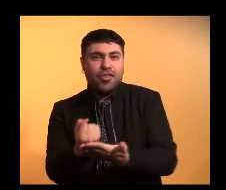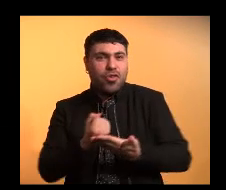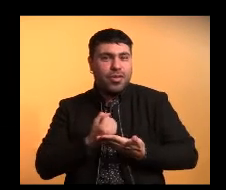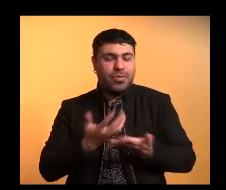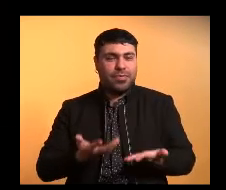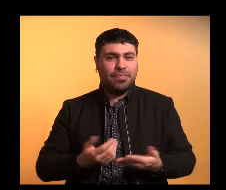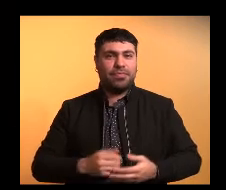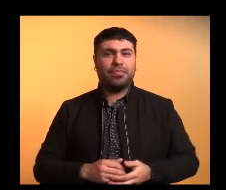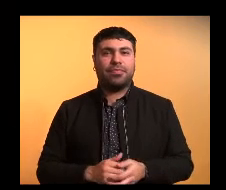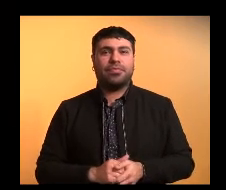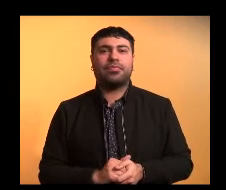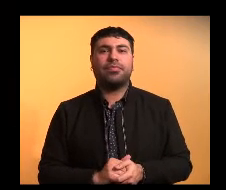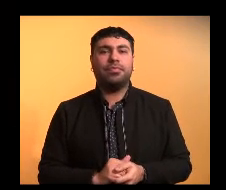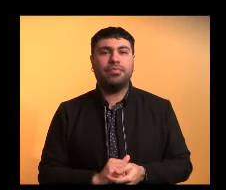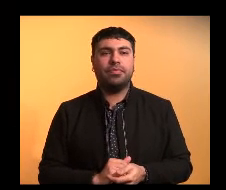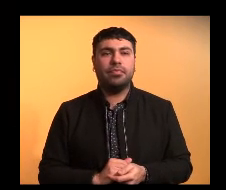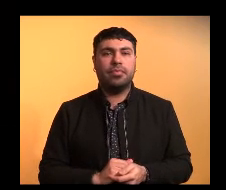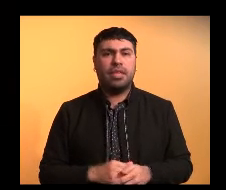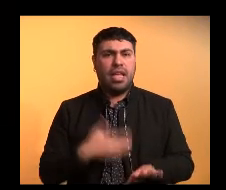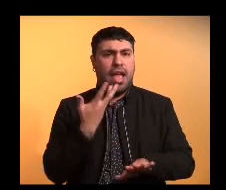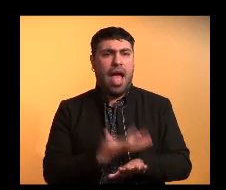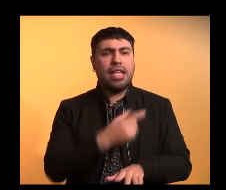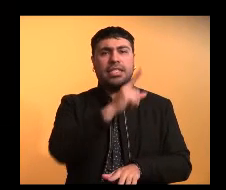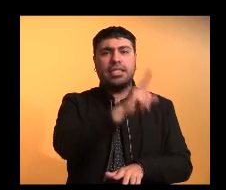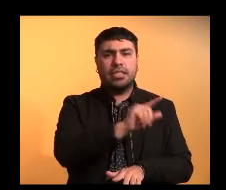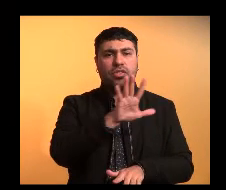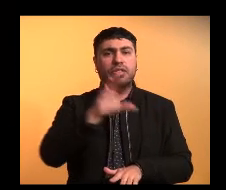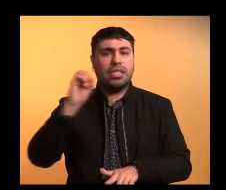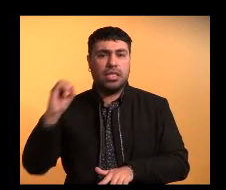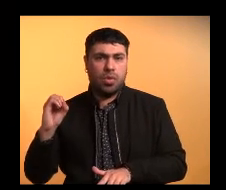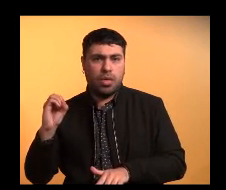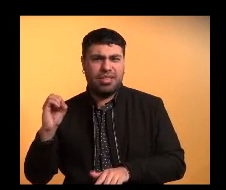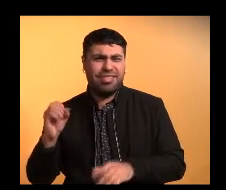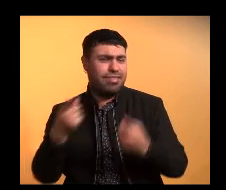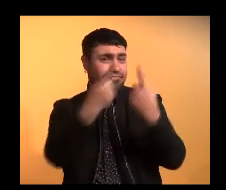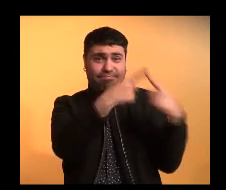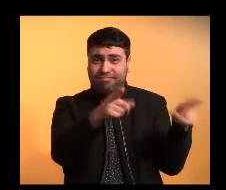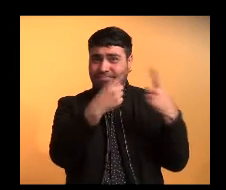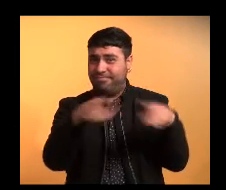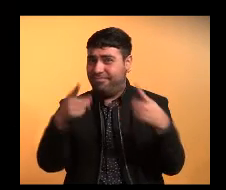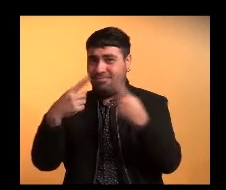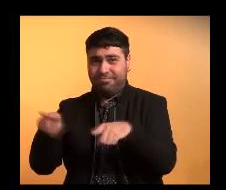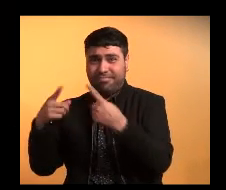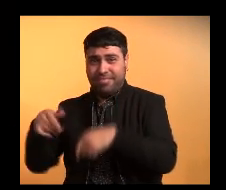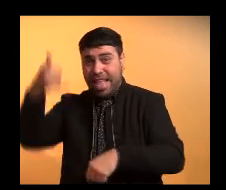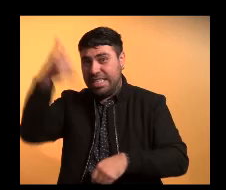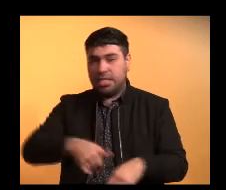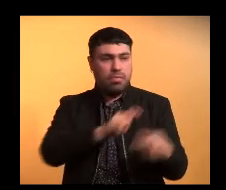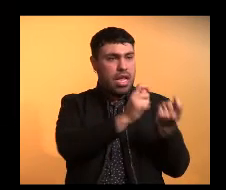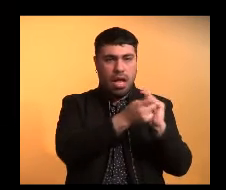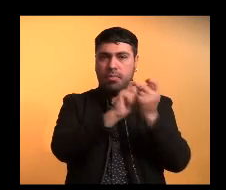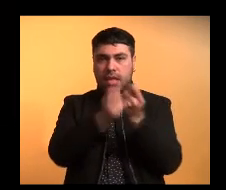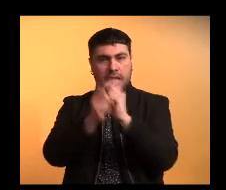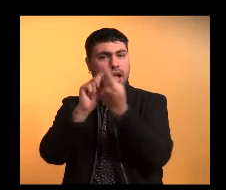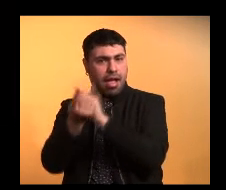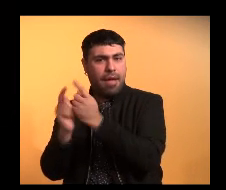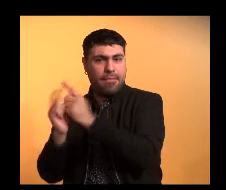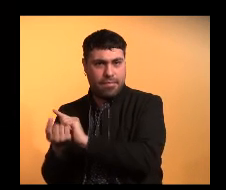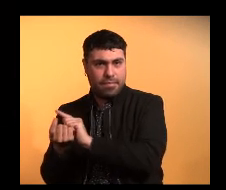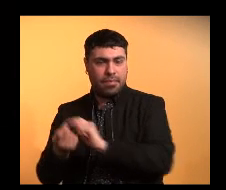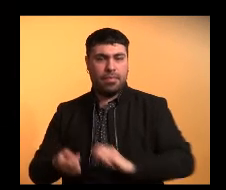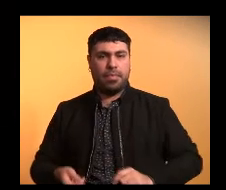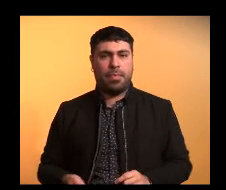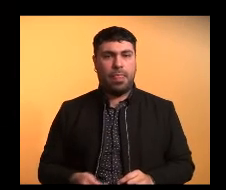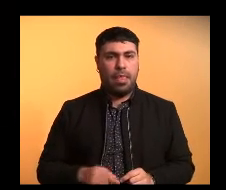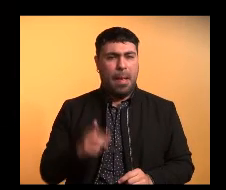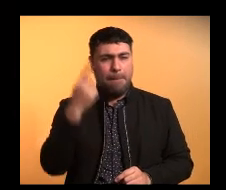en Antártica. Hay 150 especies aproximadamente, pero el número está variando y va a variar, y hay varios estudios genéticos que indican que hay más